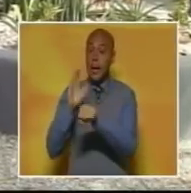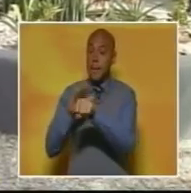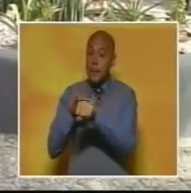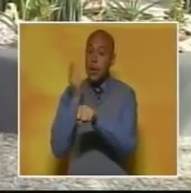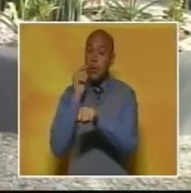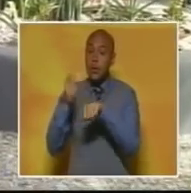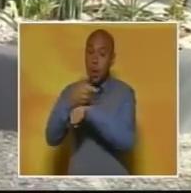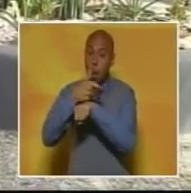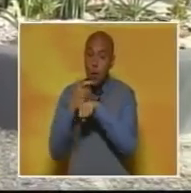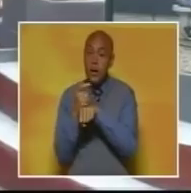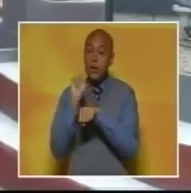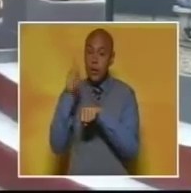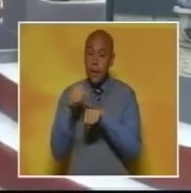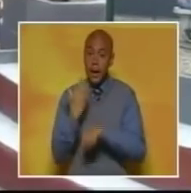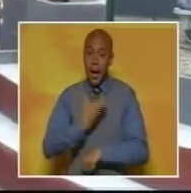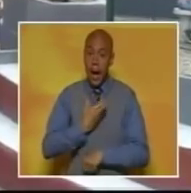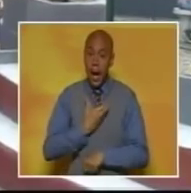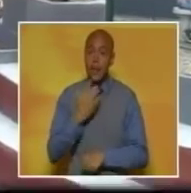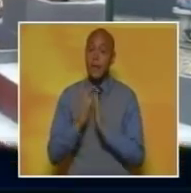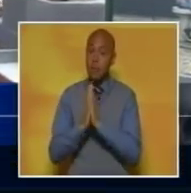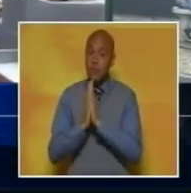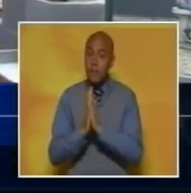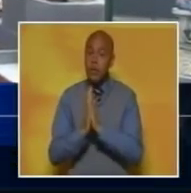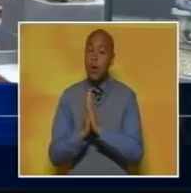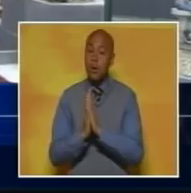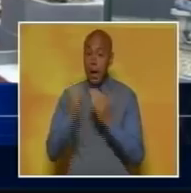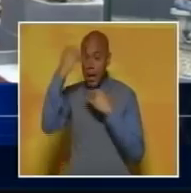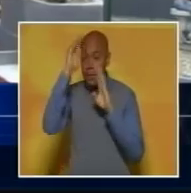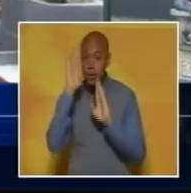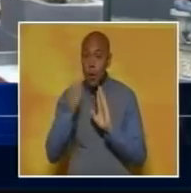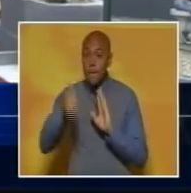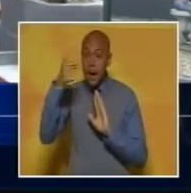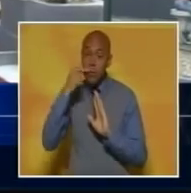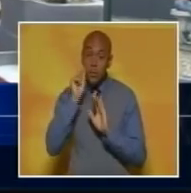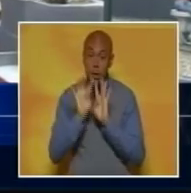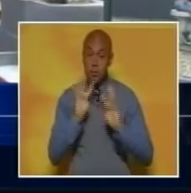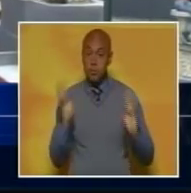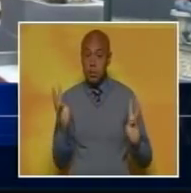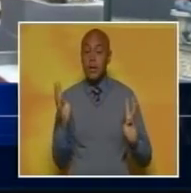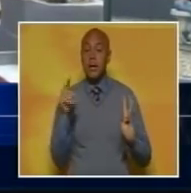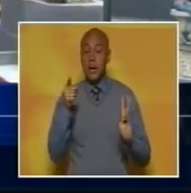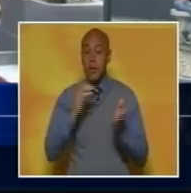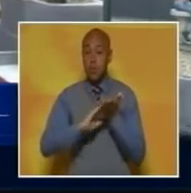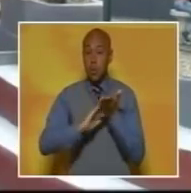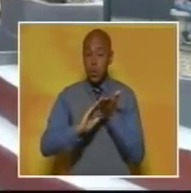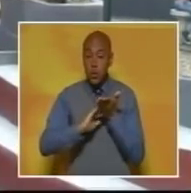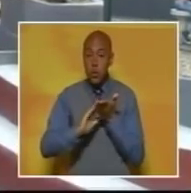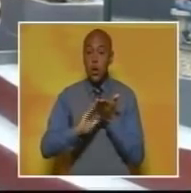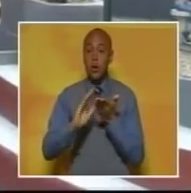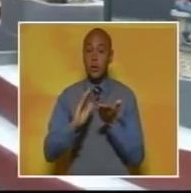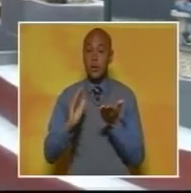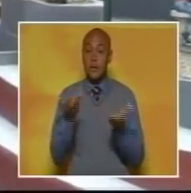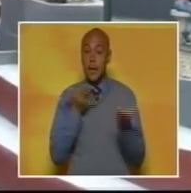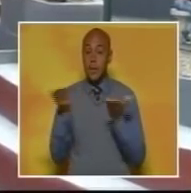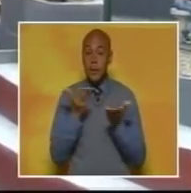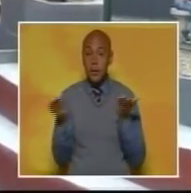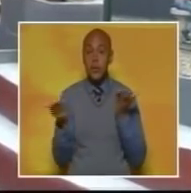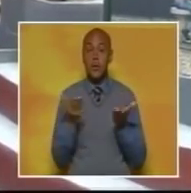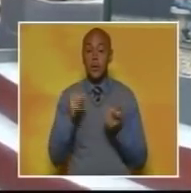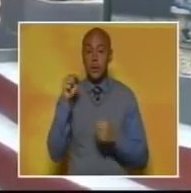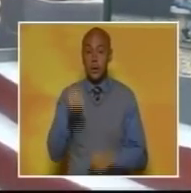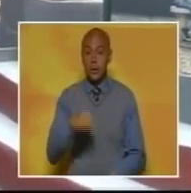autoridades regionales y municipales mayor atención en materia de servicios públicos. En alianza con Chuspa